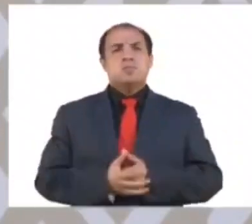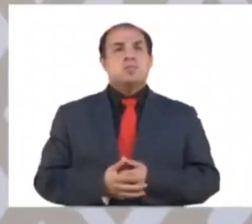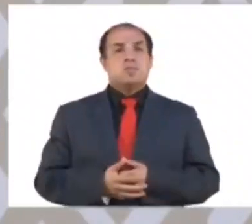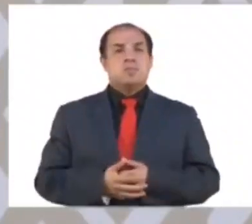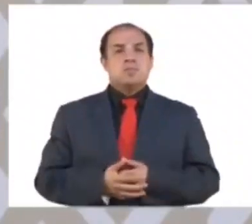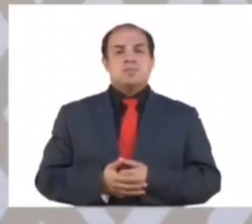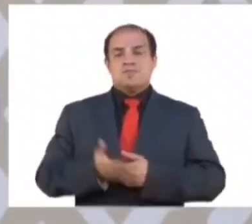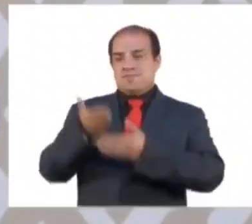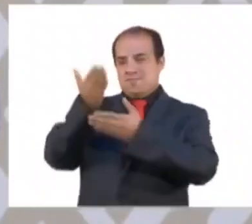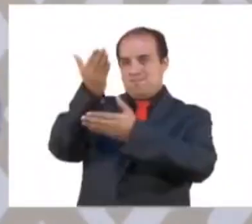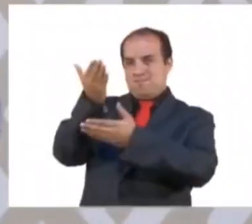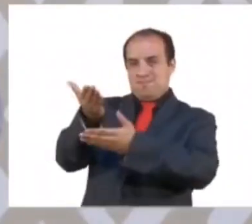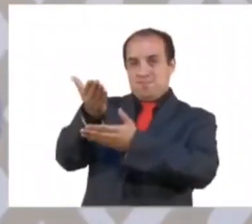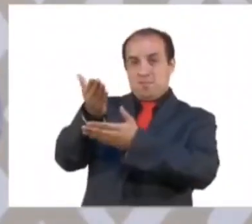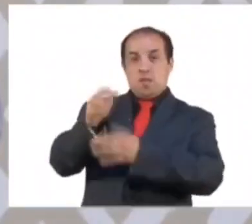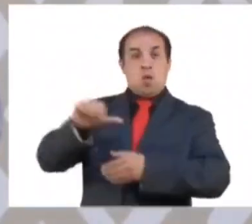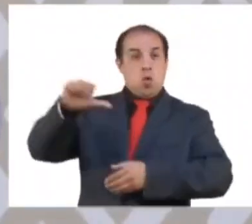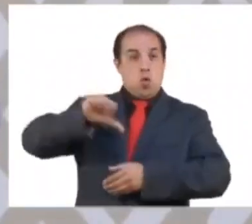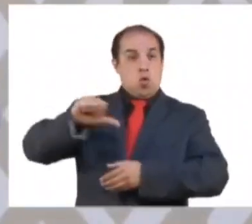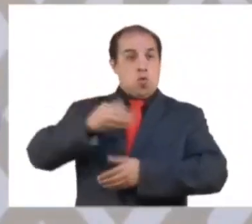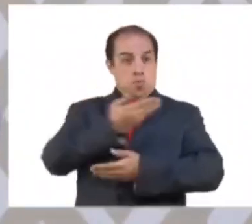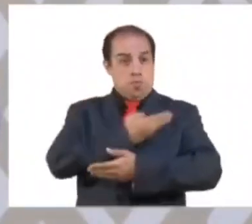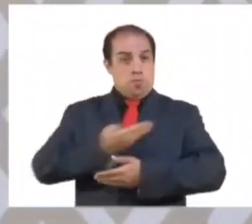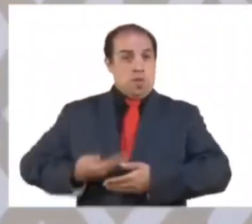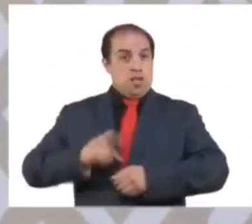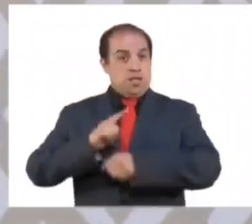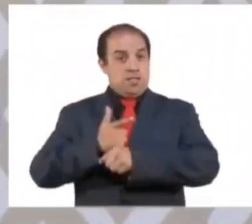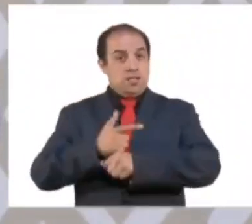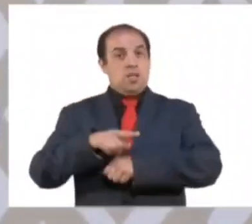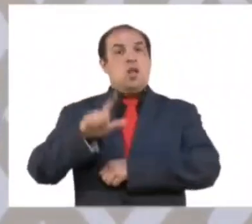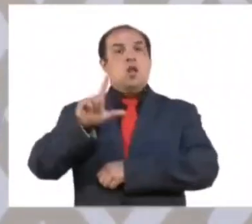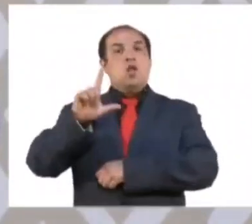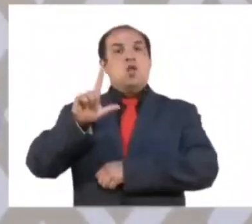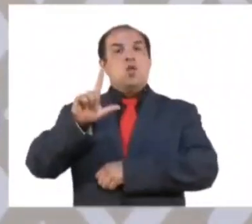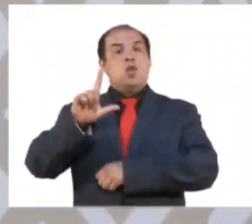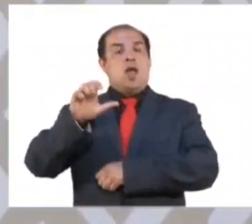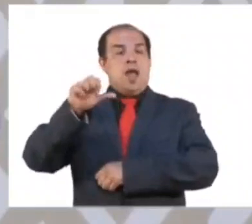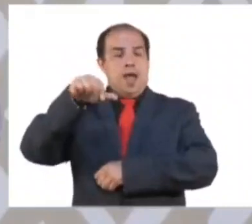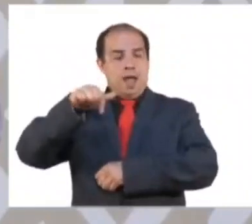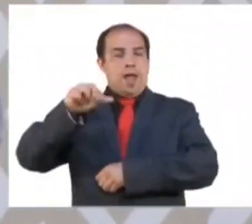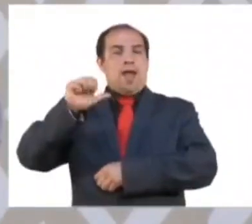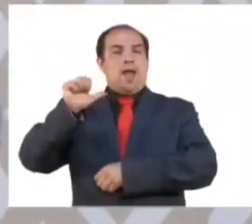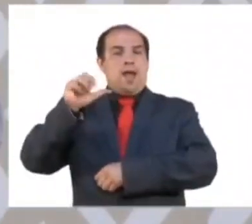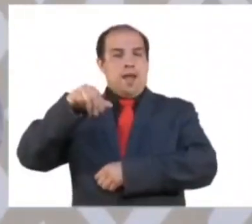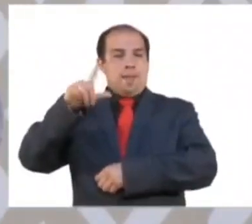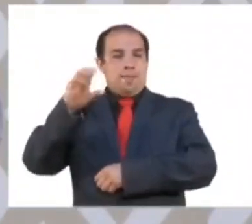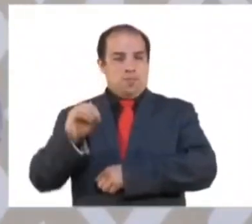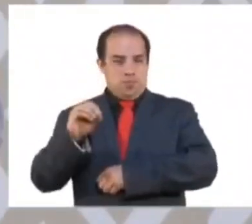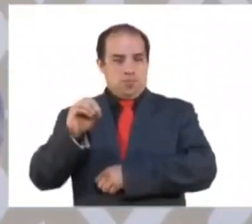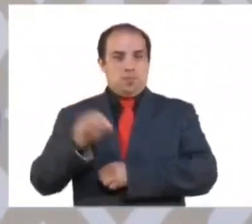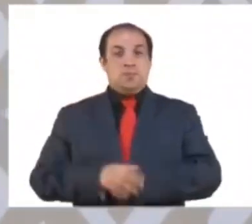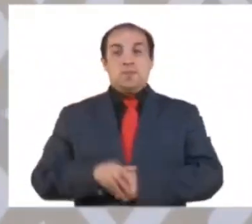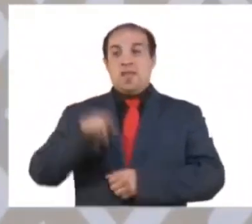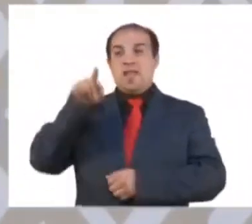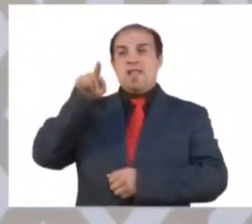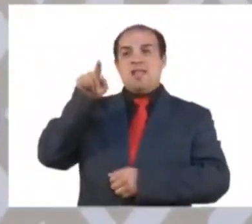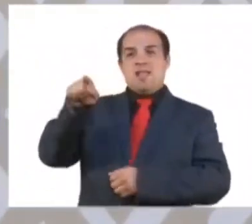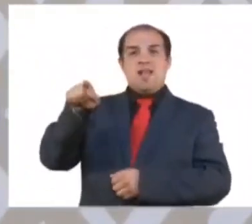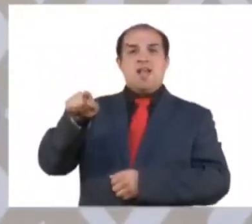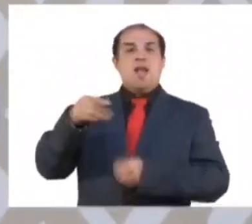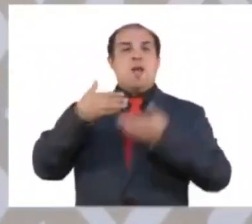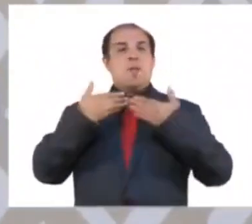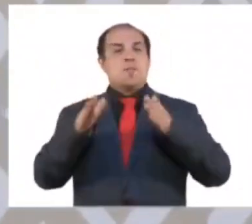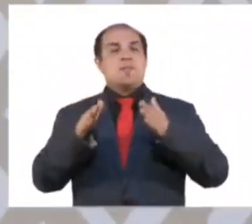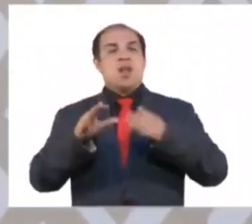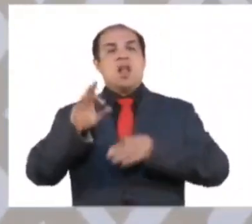El señor, no, el hoy presidente, licenciado López Obrador. Él es el que funda el Fondo para el